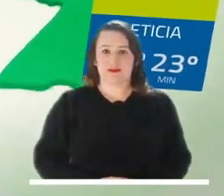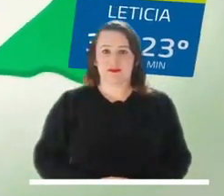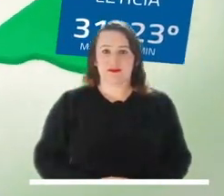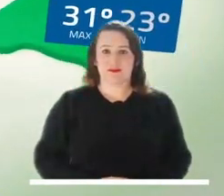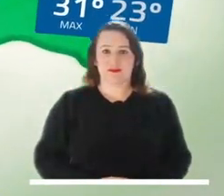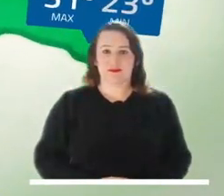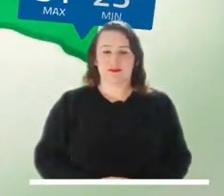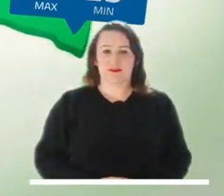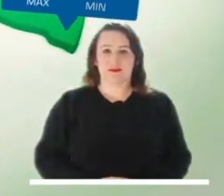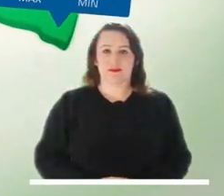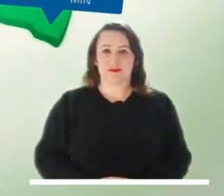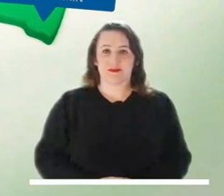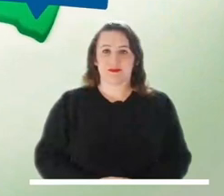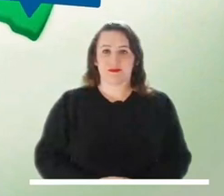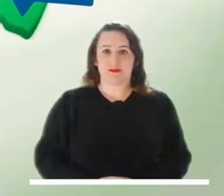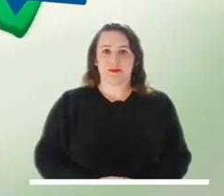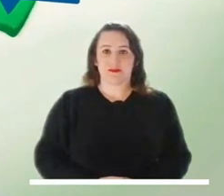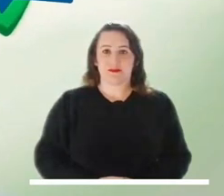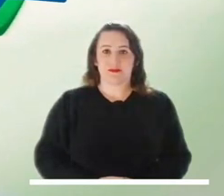importantes.